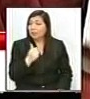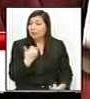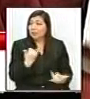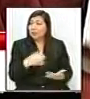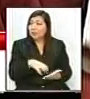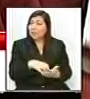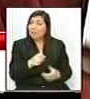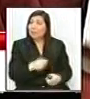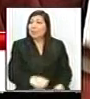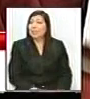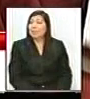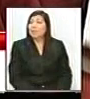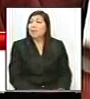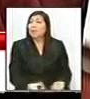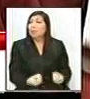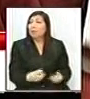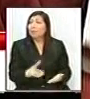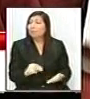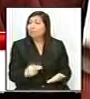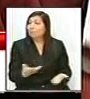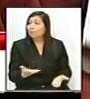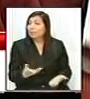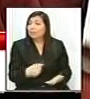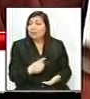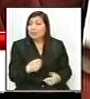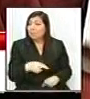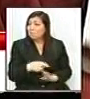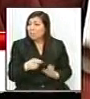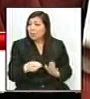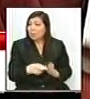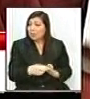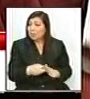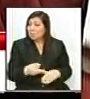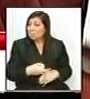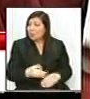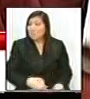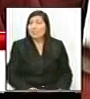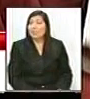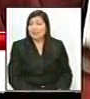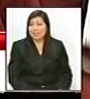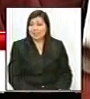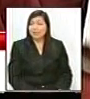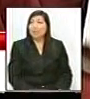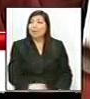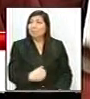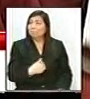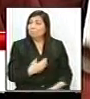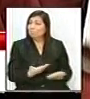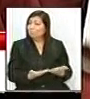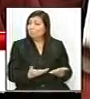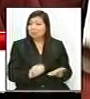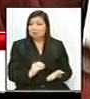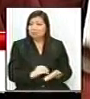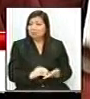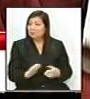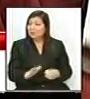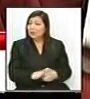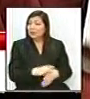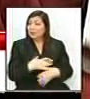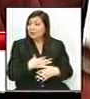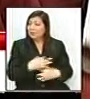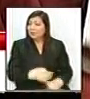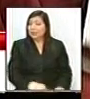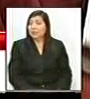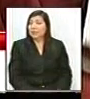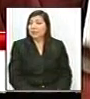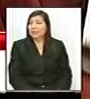centros poblados, porque netamente los cientos de proyectos son zonas rurales. Y a mí me parece que eso sería interesante